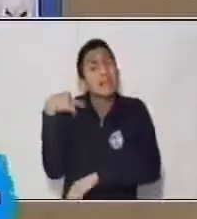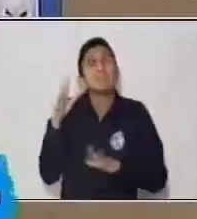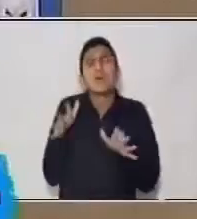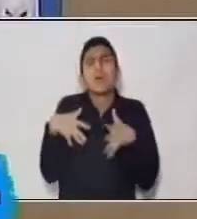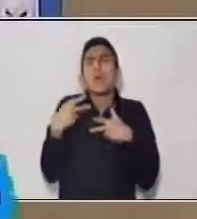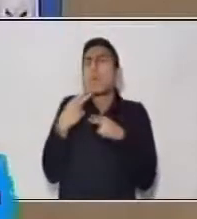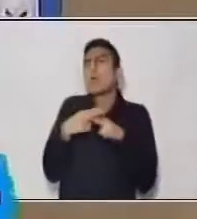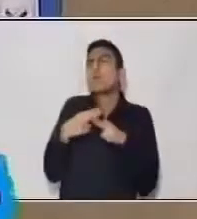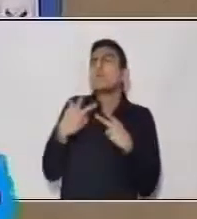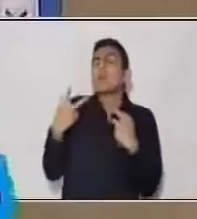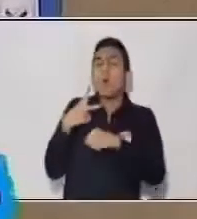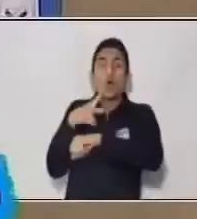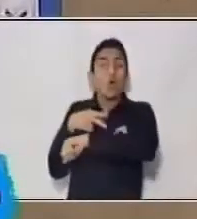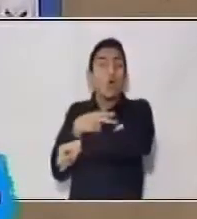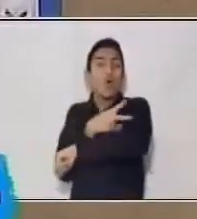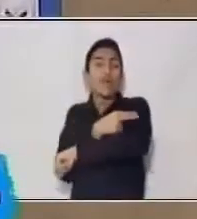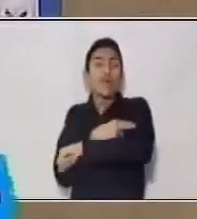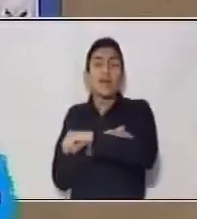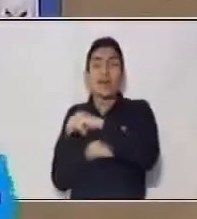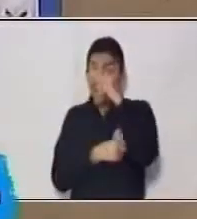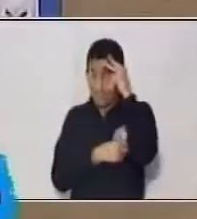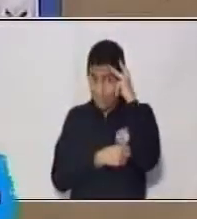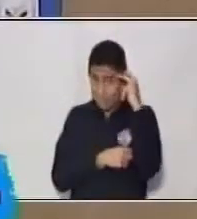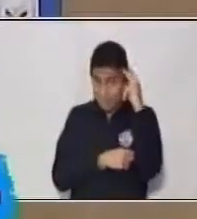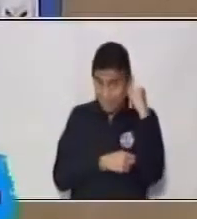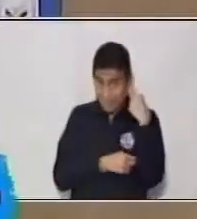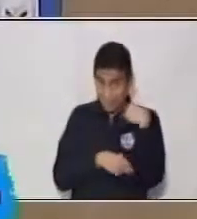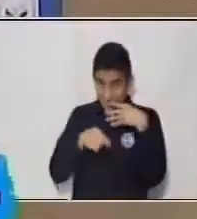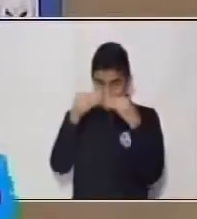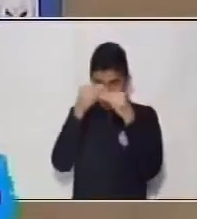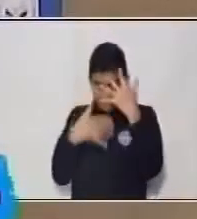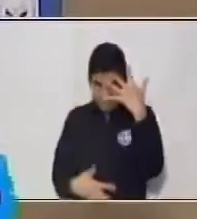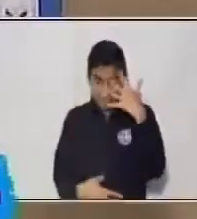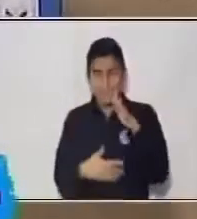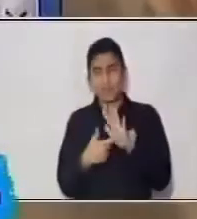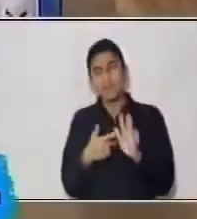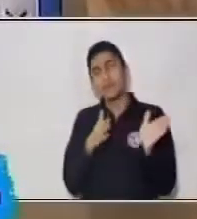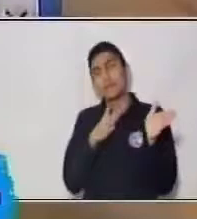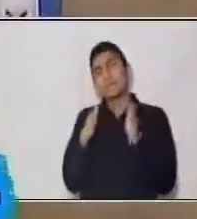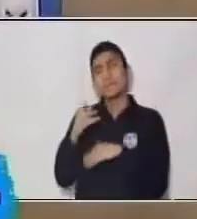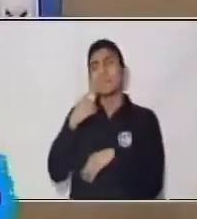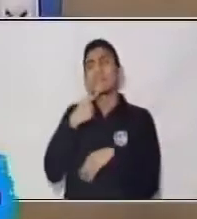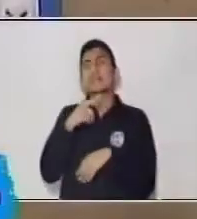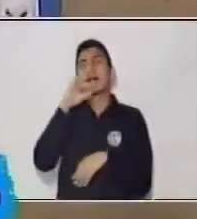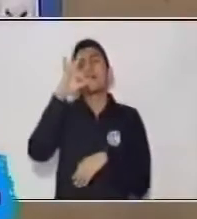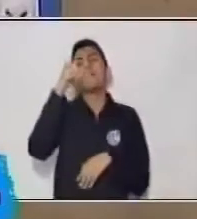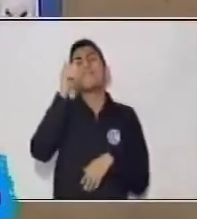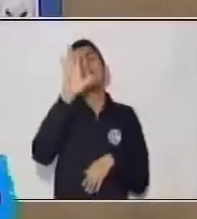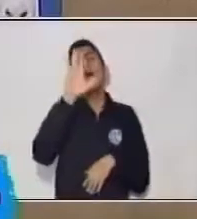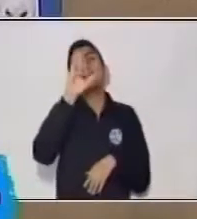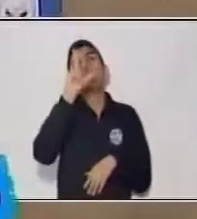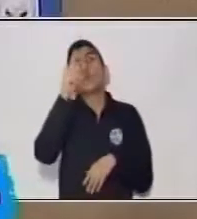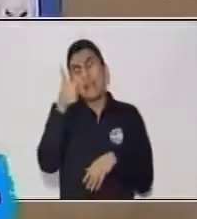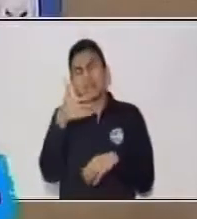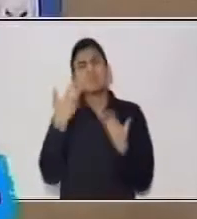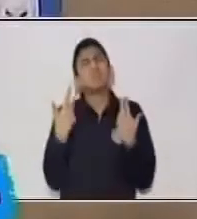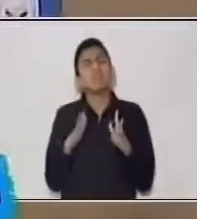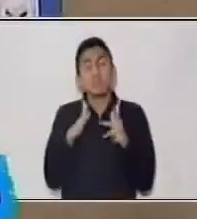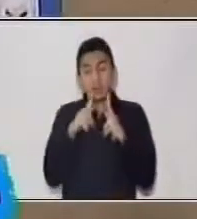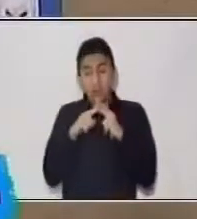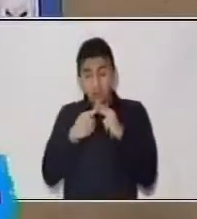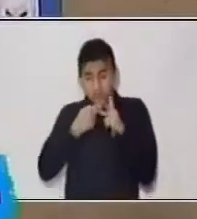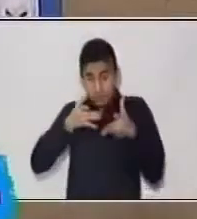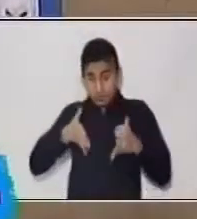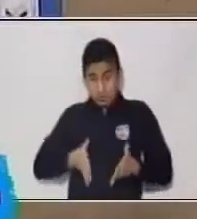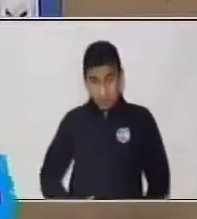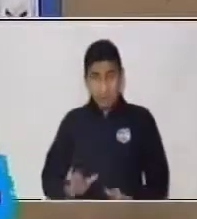oveja negra y otras fábulas. Pues fíjate que dice la fábula que nació entre el rebaño